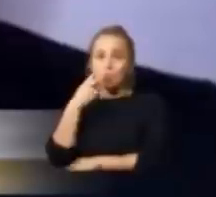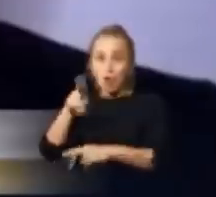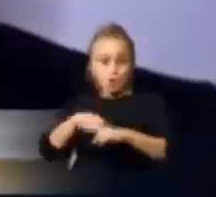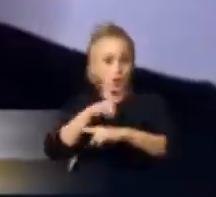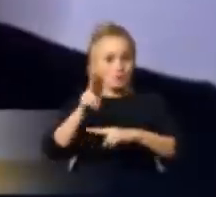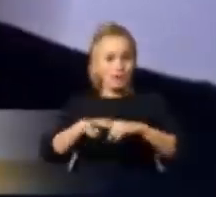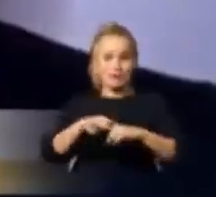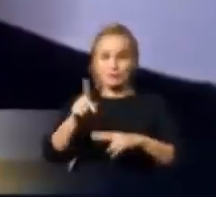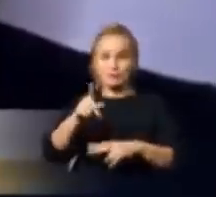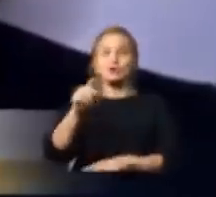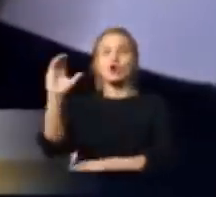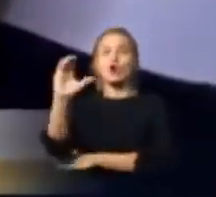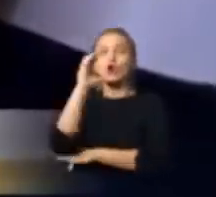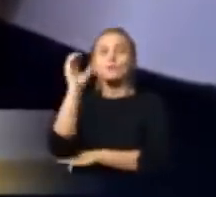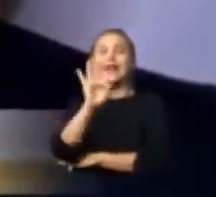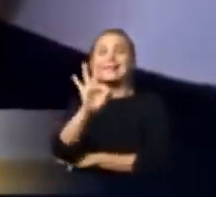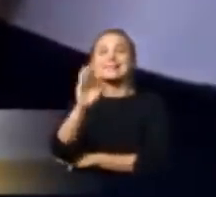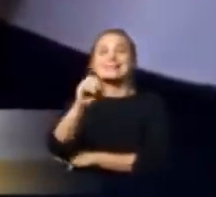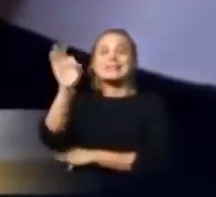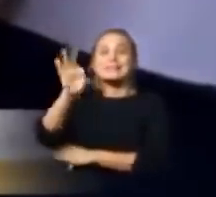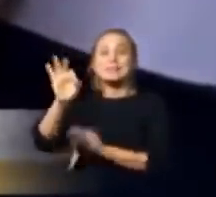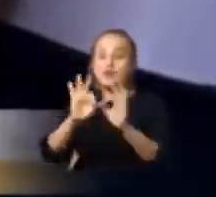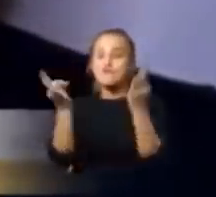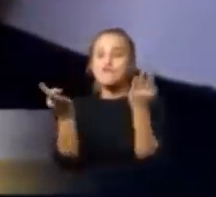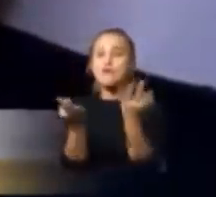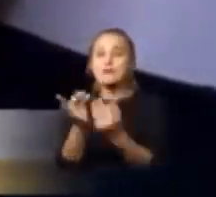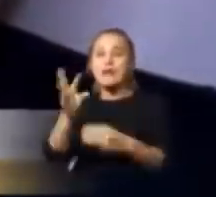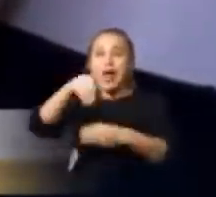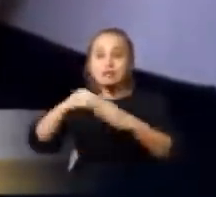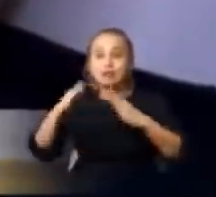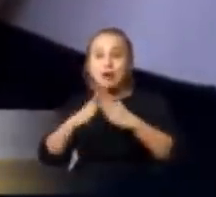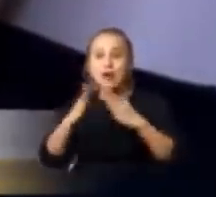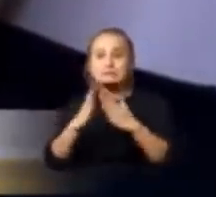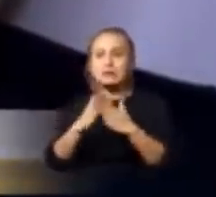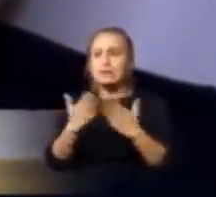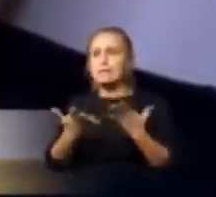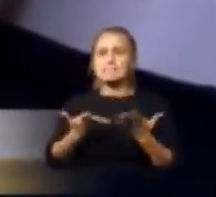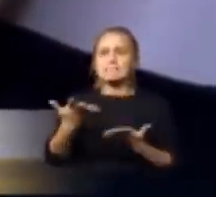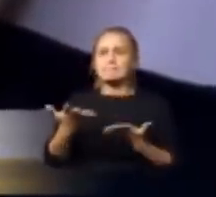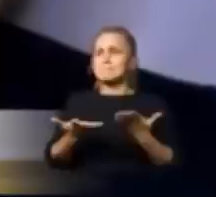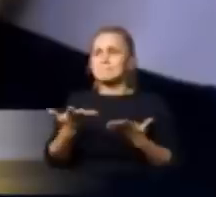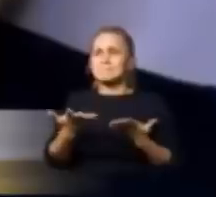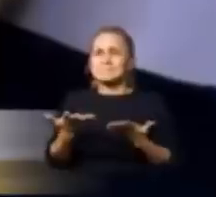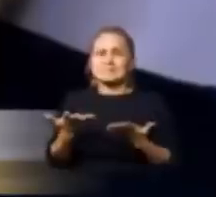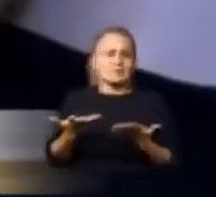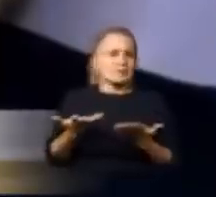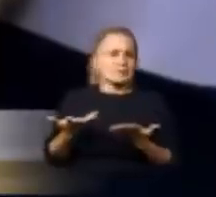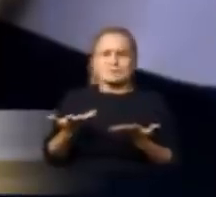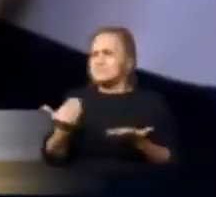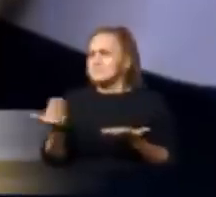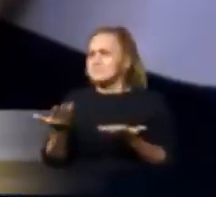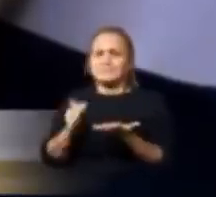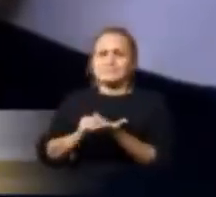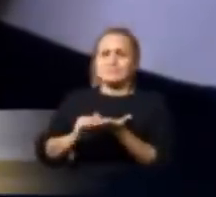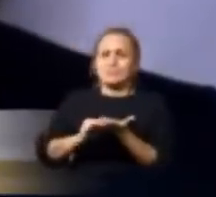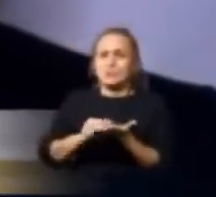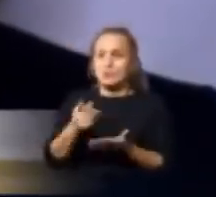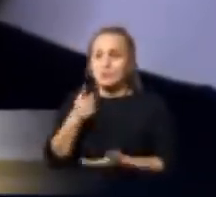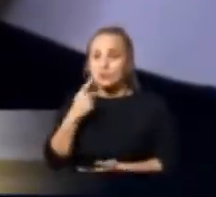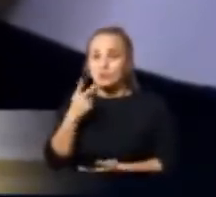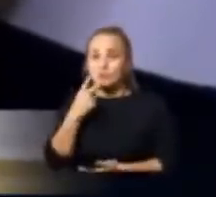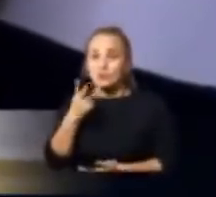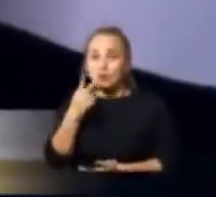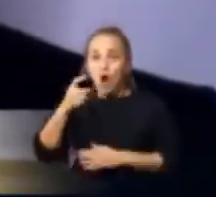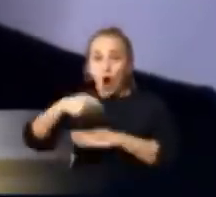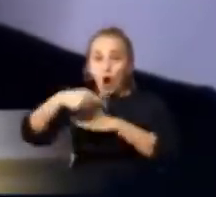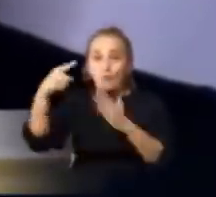Colombia el 30% de las familias colombianas está haciendo menos de 3 comidas